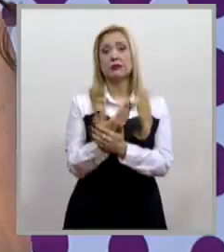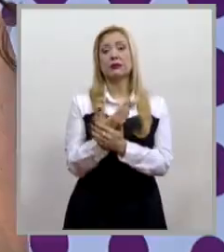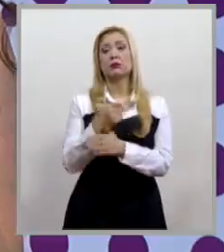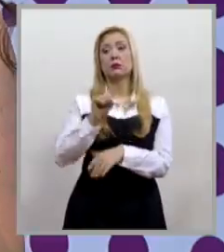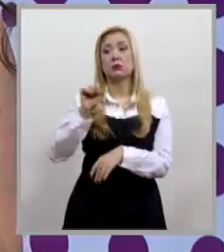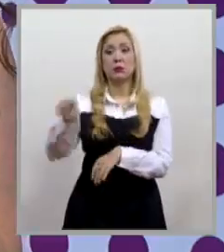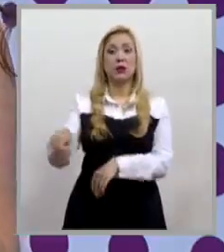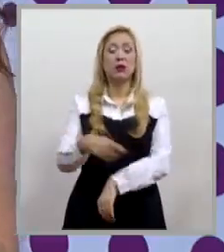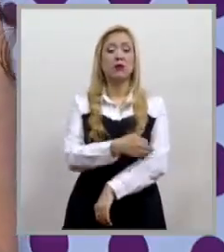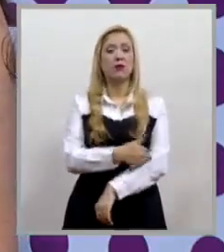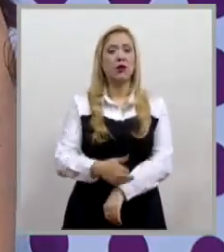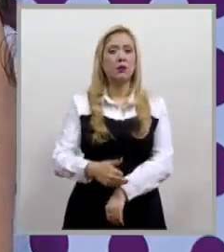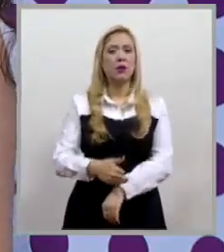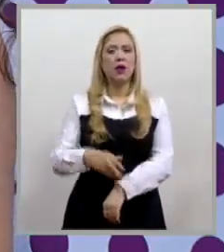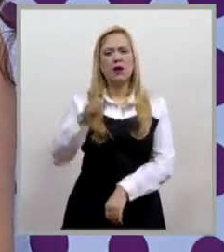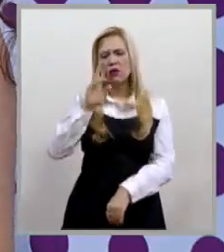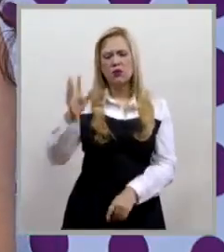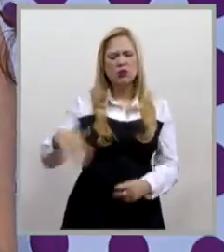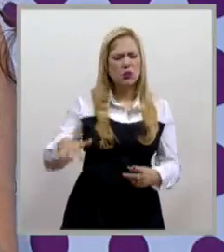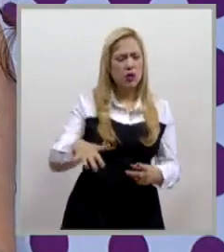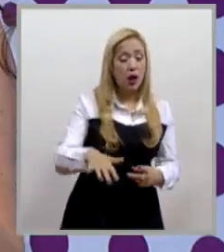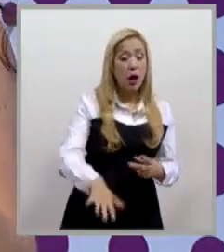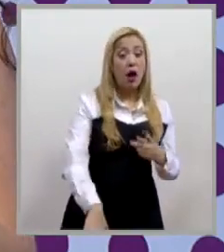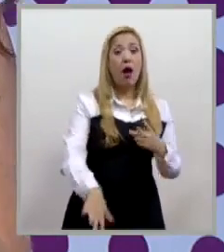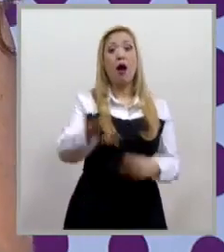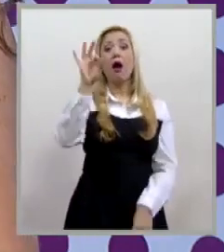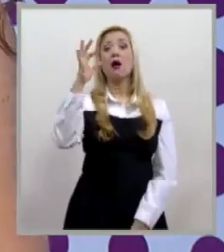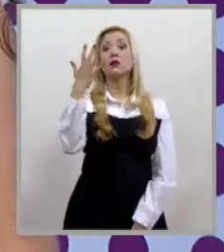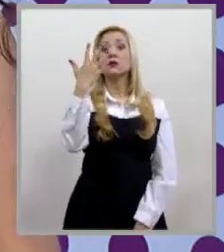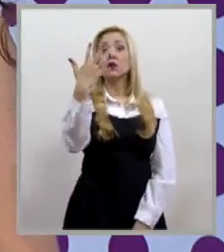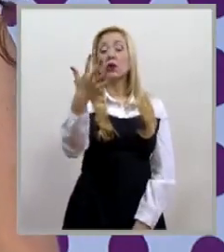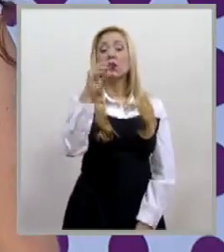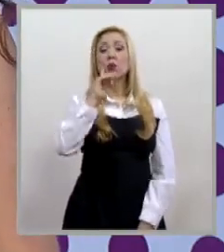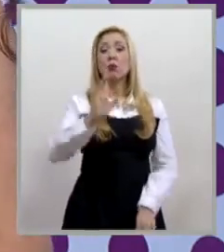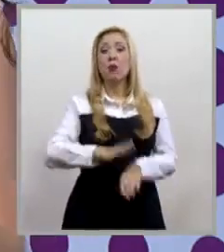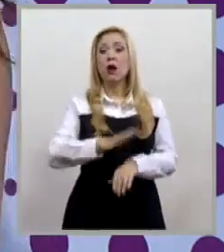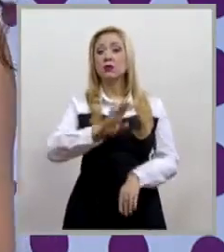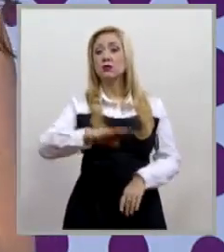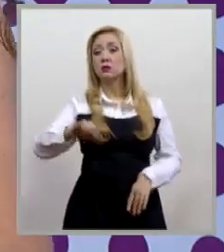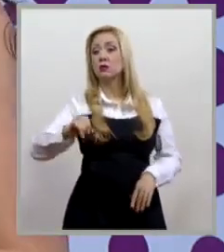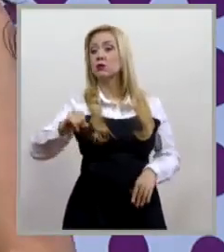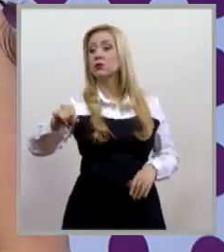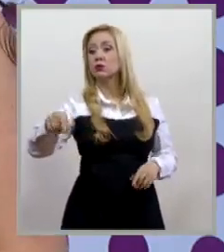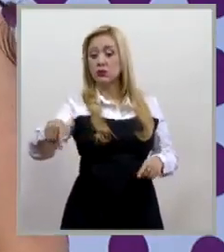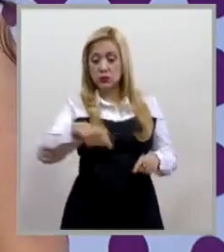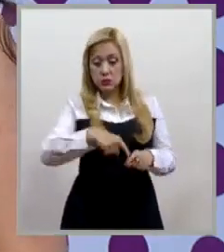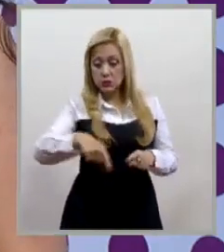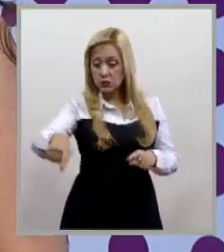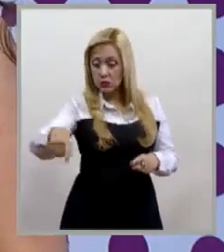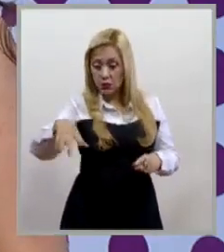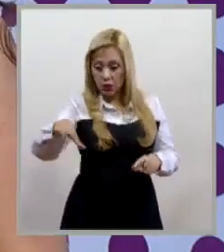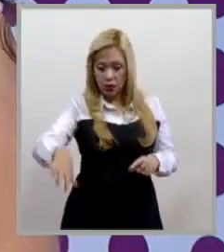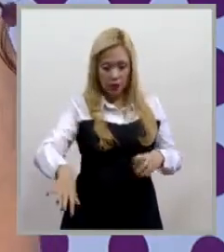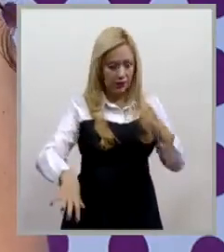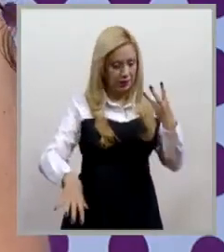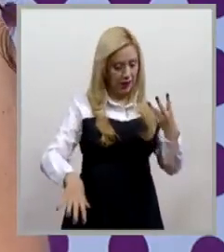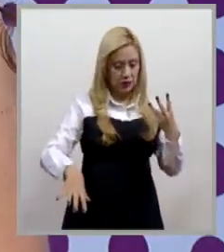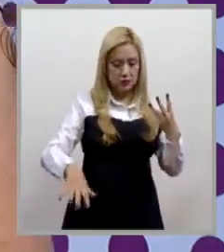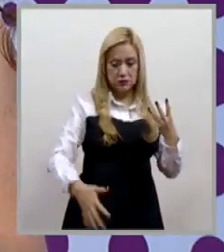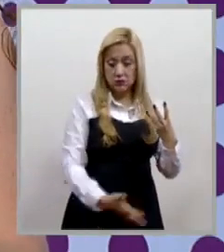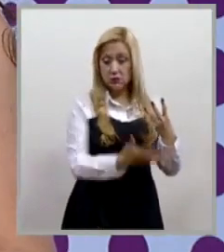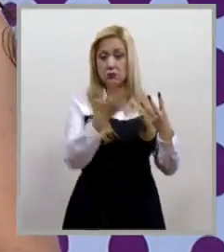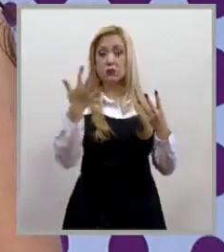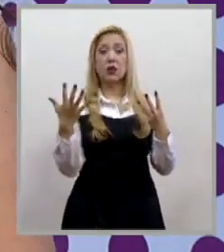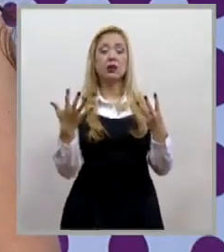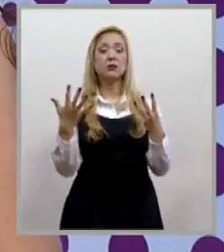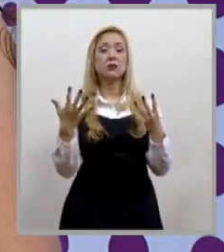las familias, encuentran otros 5 cuerpos, ¿no? La sentencia solamente reconoce a las 3 primeras víctimas